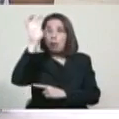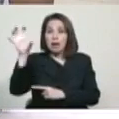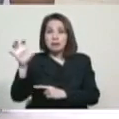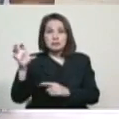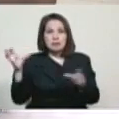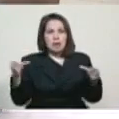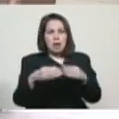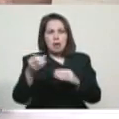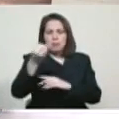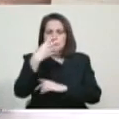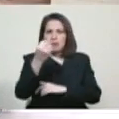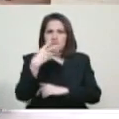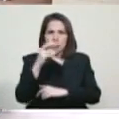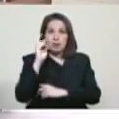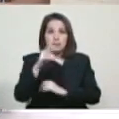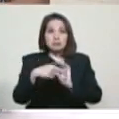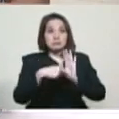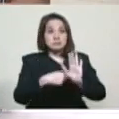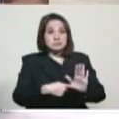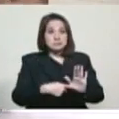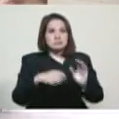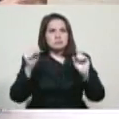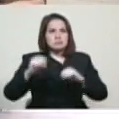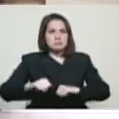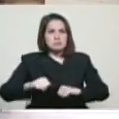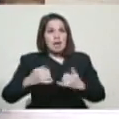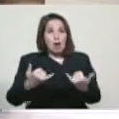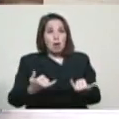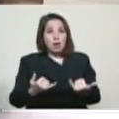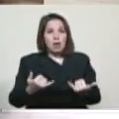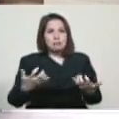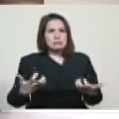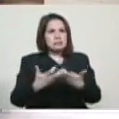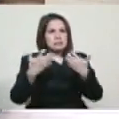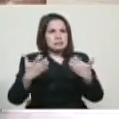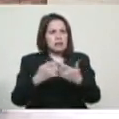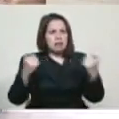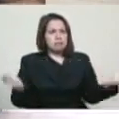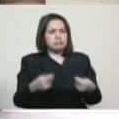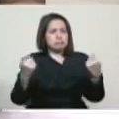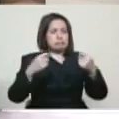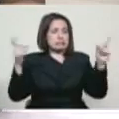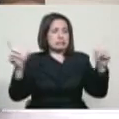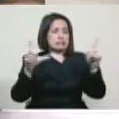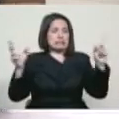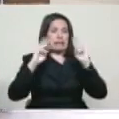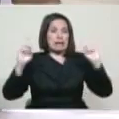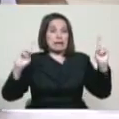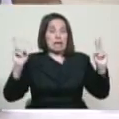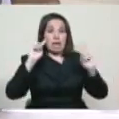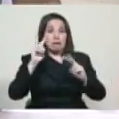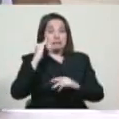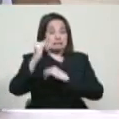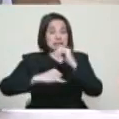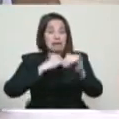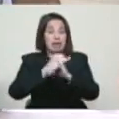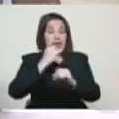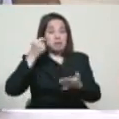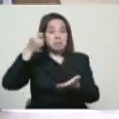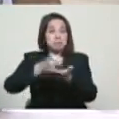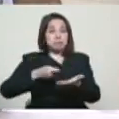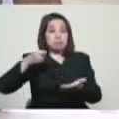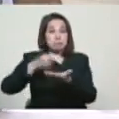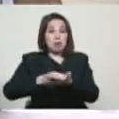de Miraflores. Allí enfatizó: hoy estamos enfrentando la campaña mediática más grande de la historia, financiada por las